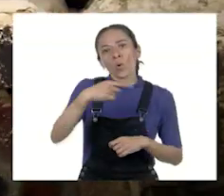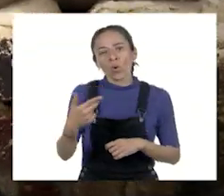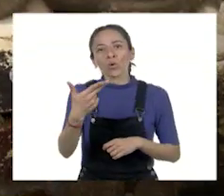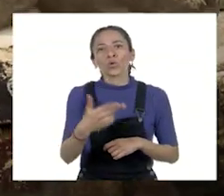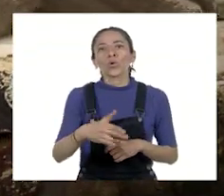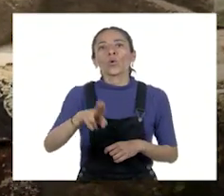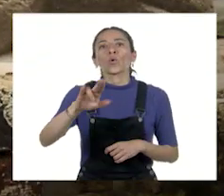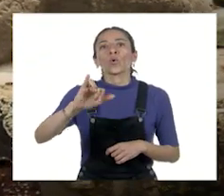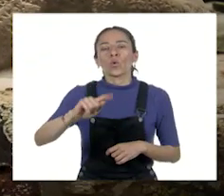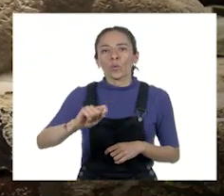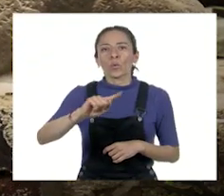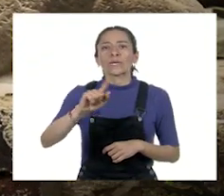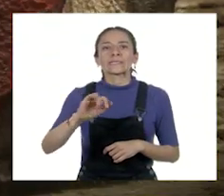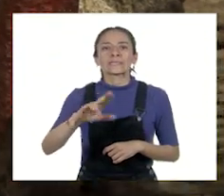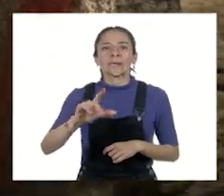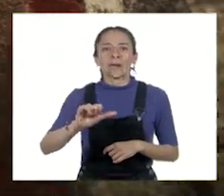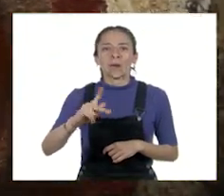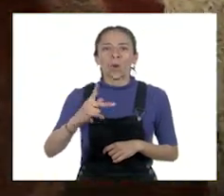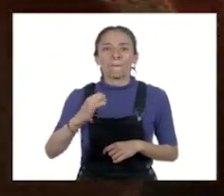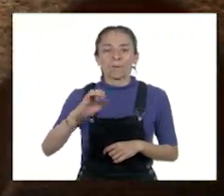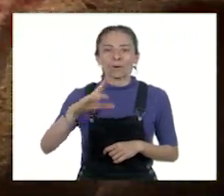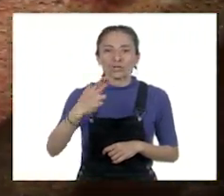sur.